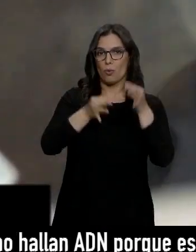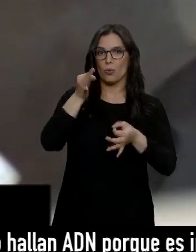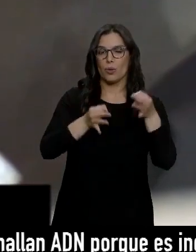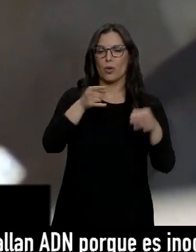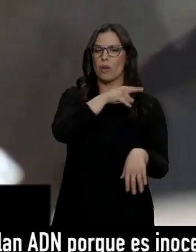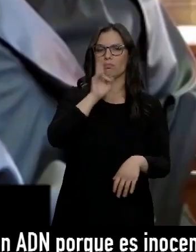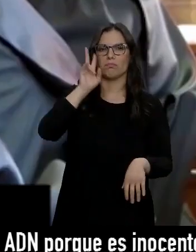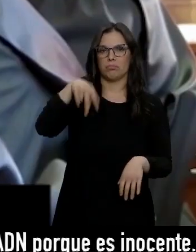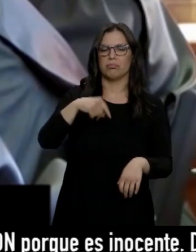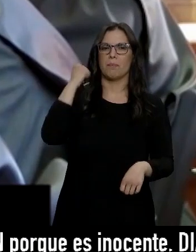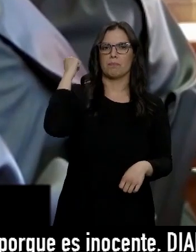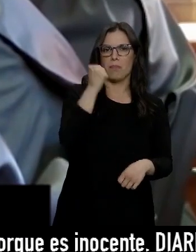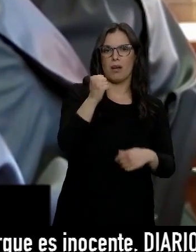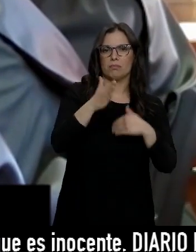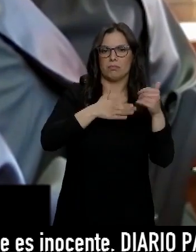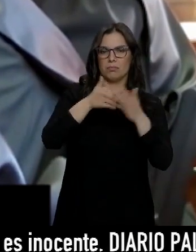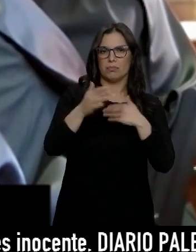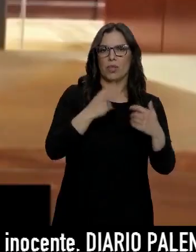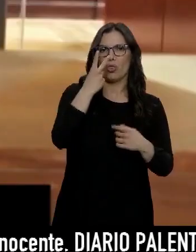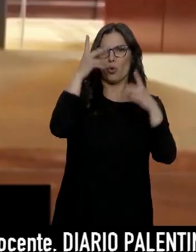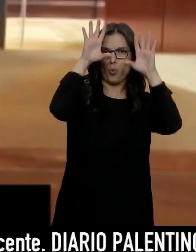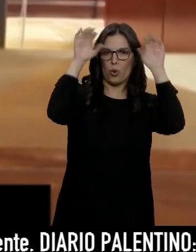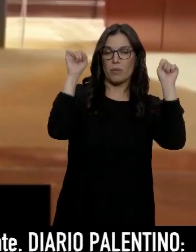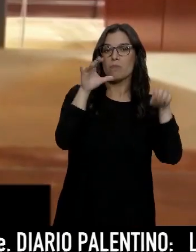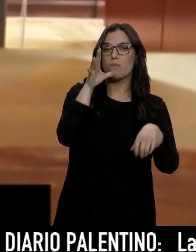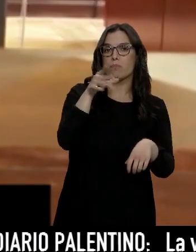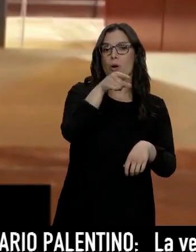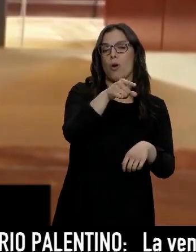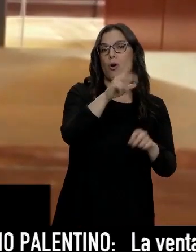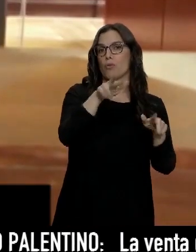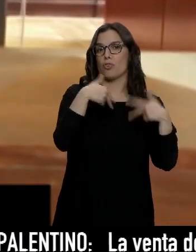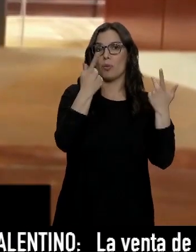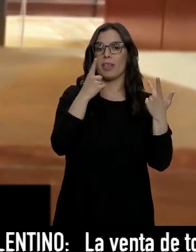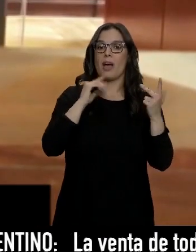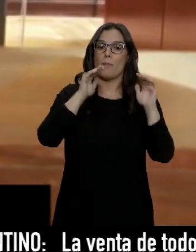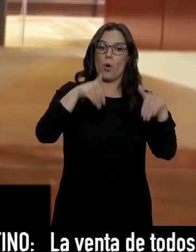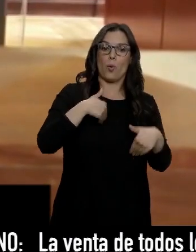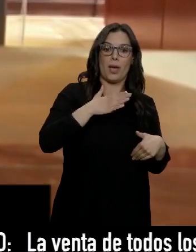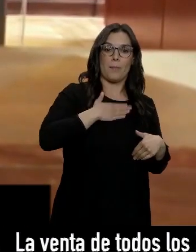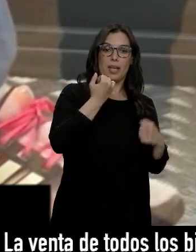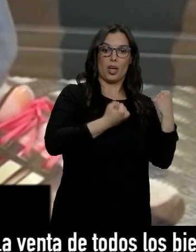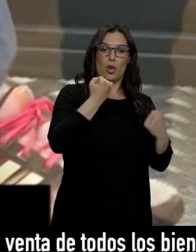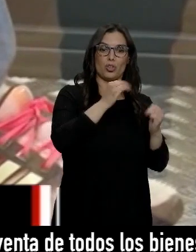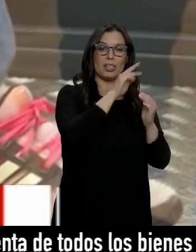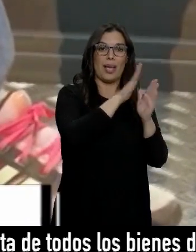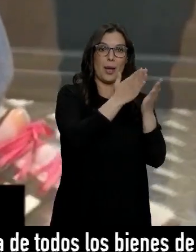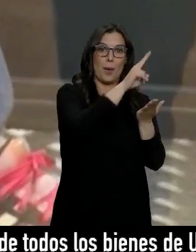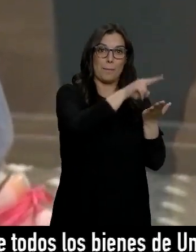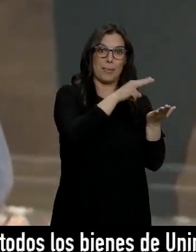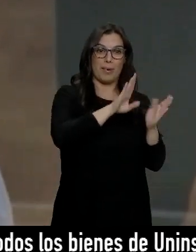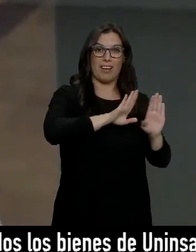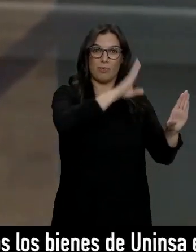ha reconocido que mató a los 2 agentes de la Guardia Civil porque no le permitieron volver al coche a recoger una Biblia que